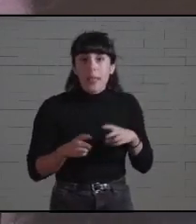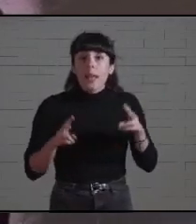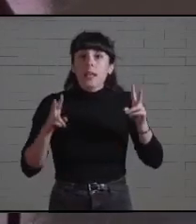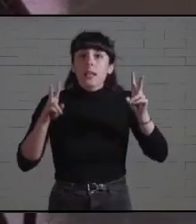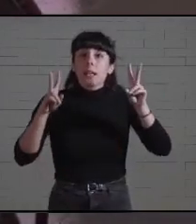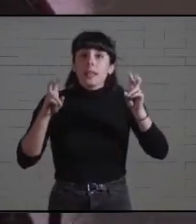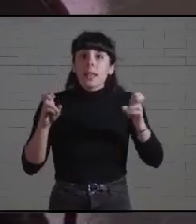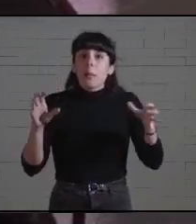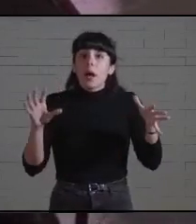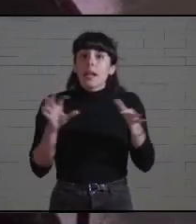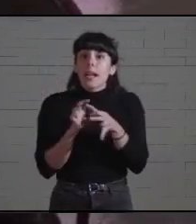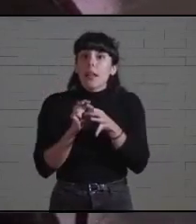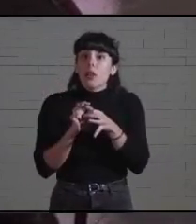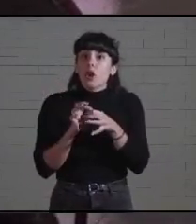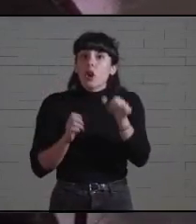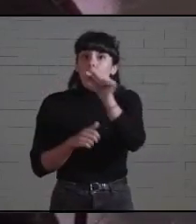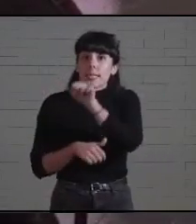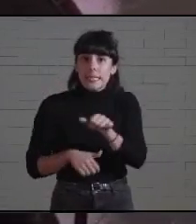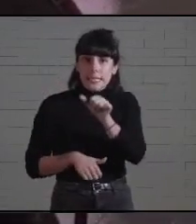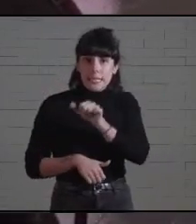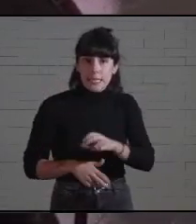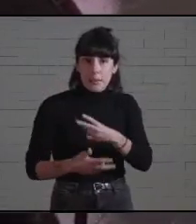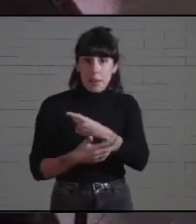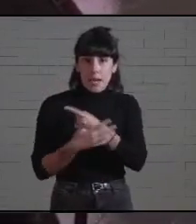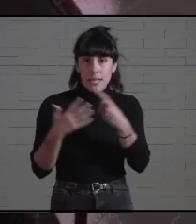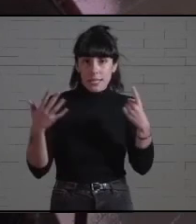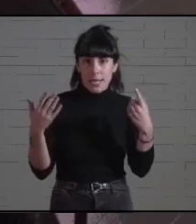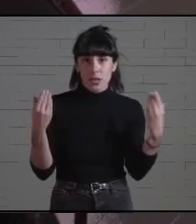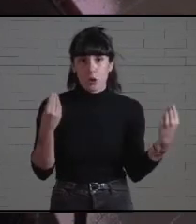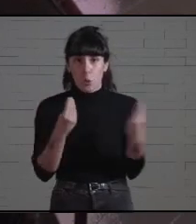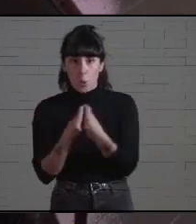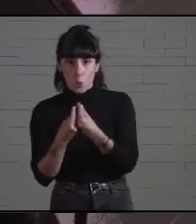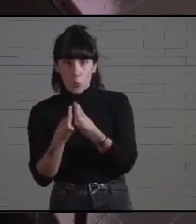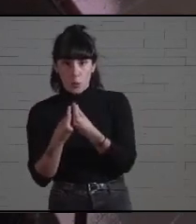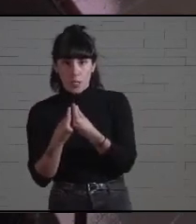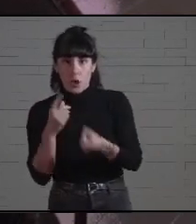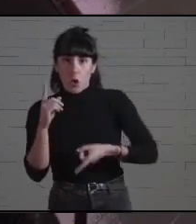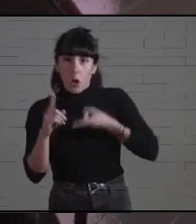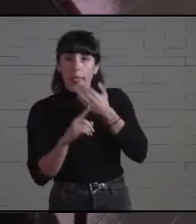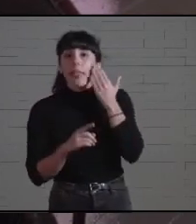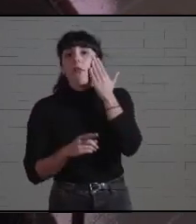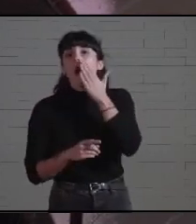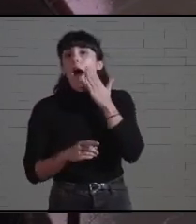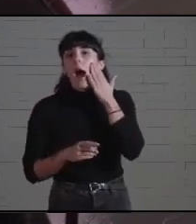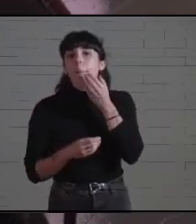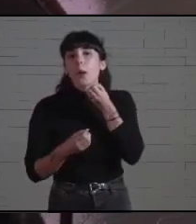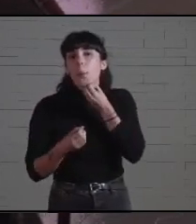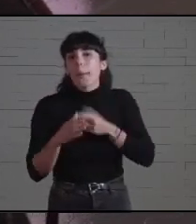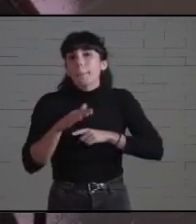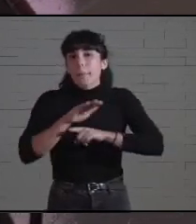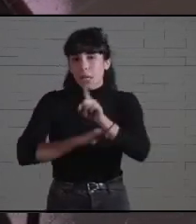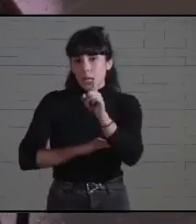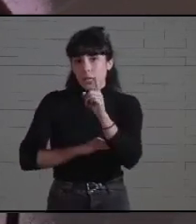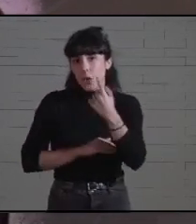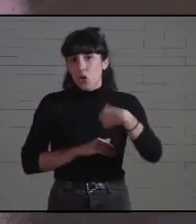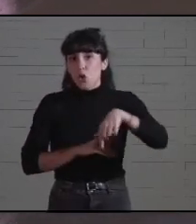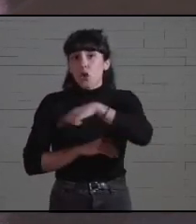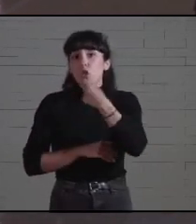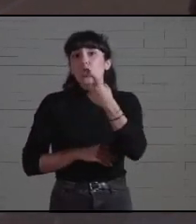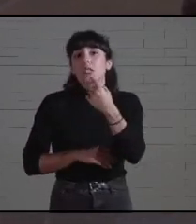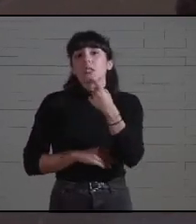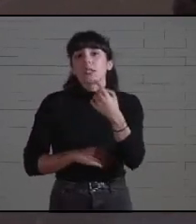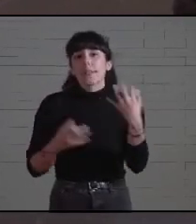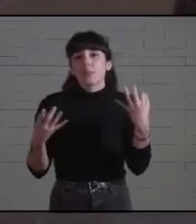a las 6 semanas conjuntamente y para el apego, Nosotras lo que decimos